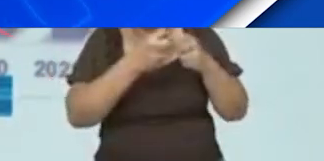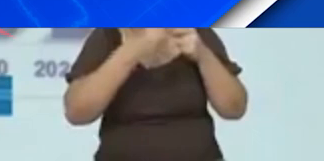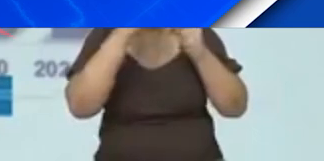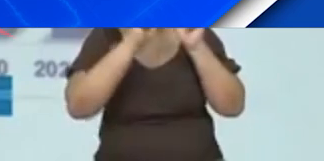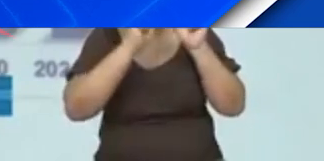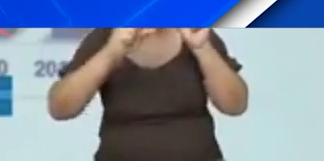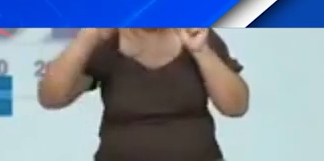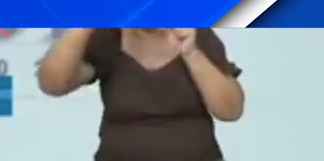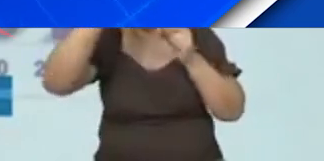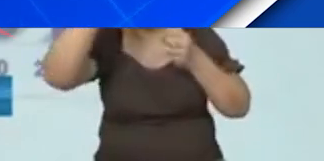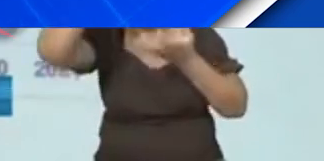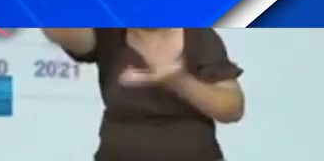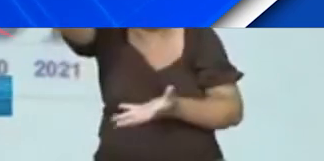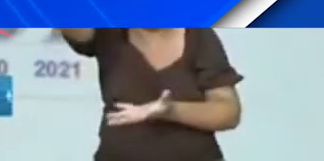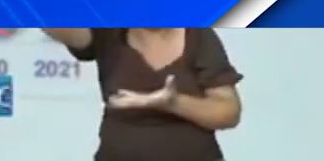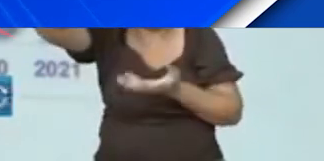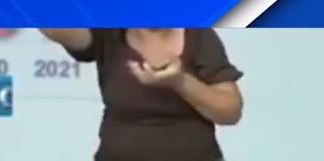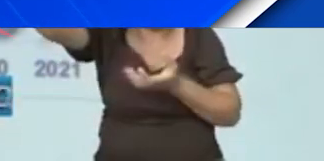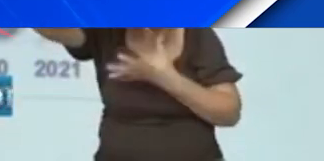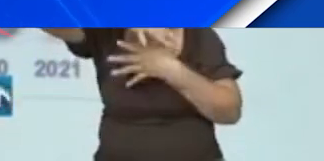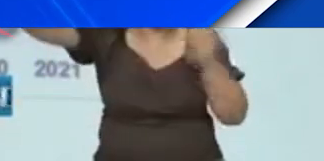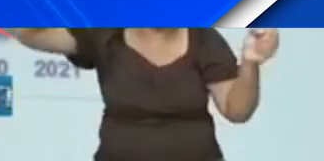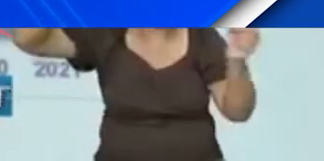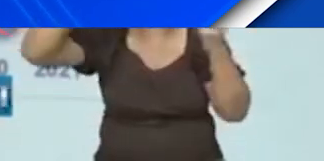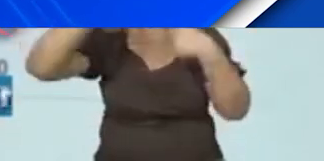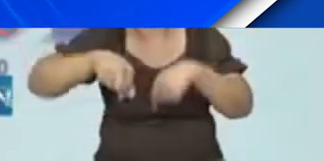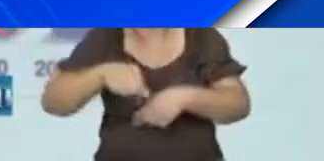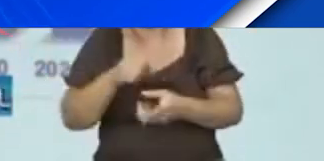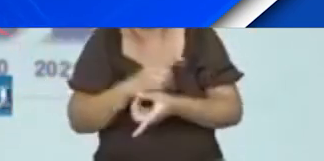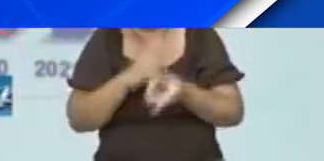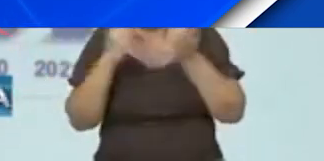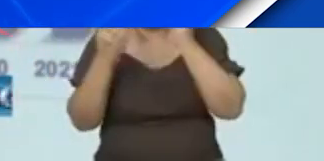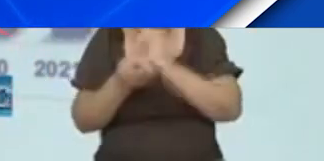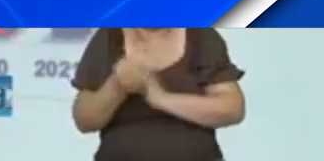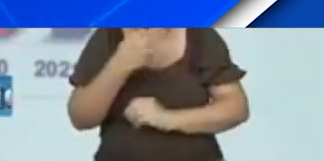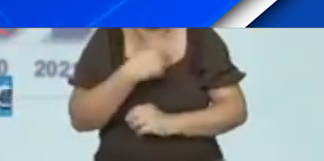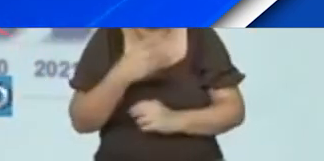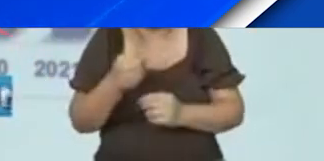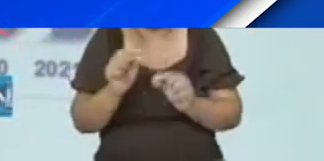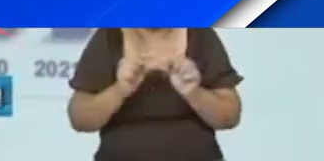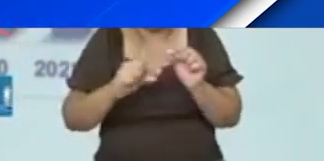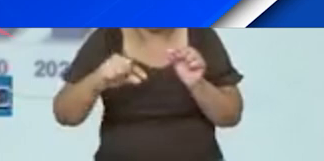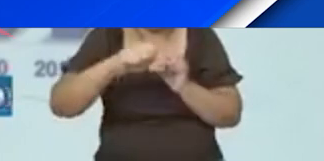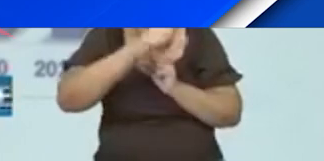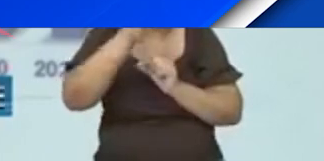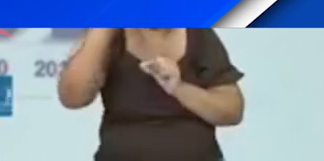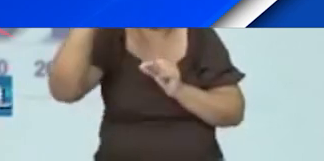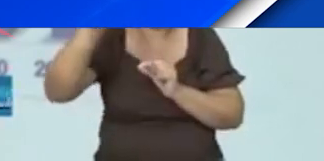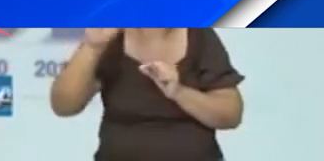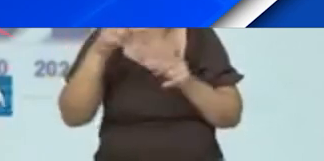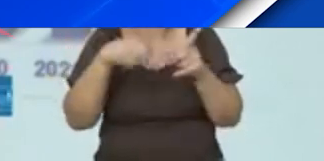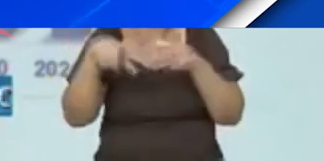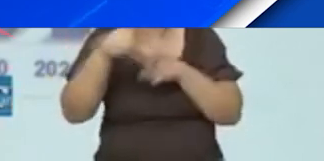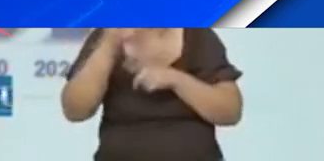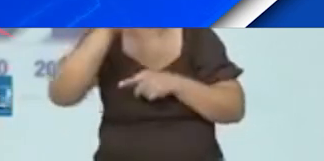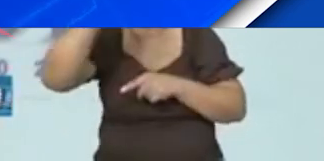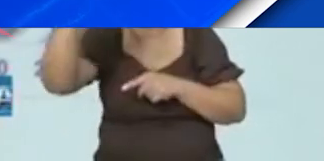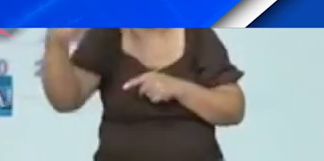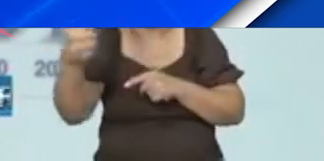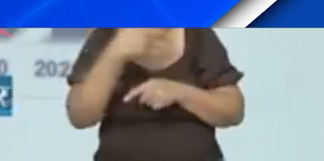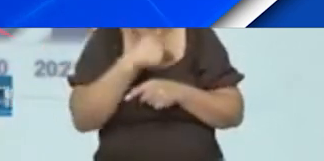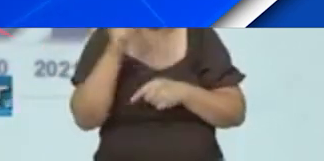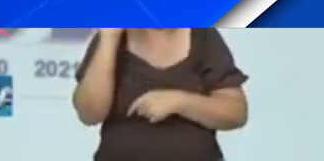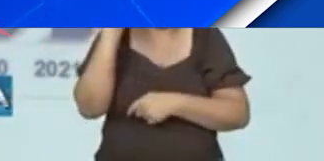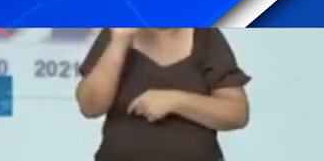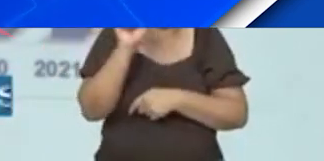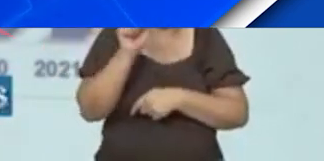de transformación, son pérdidas de transporte, porque en las líneas de... En los cables de energía eléctrica que van de un punto a otro,